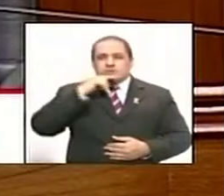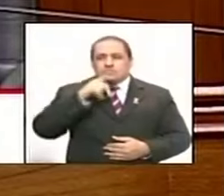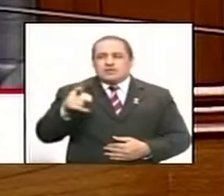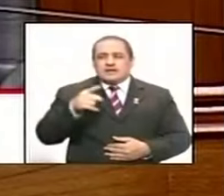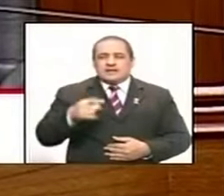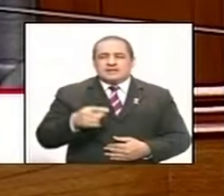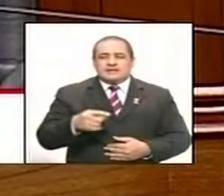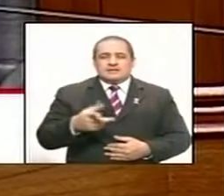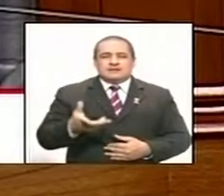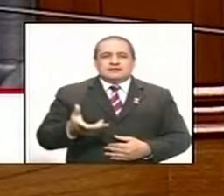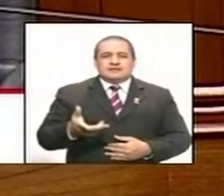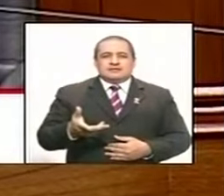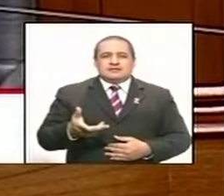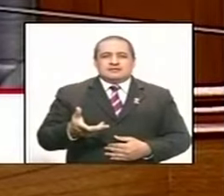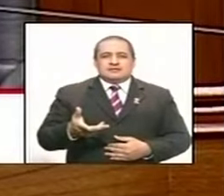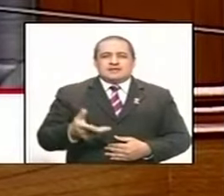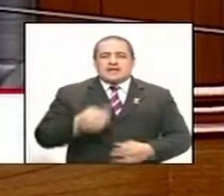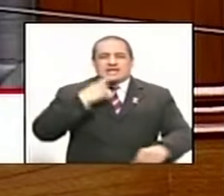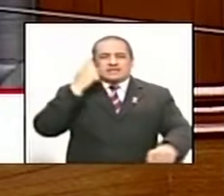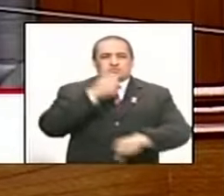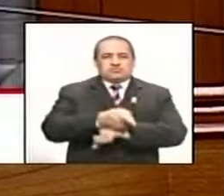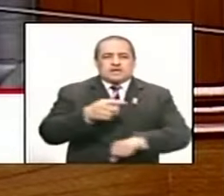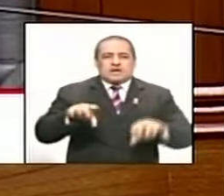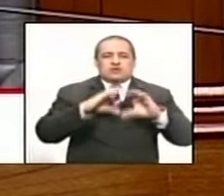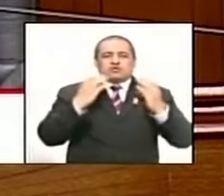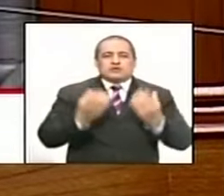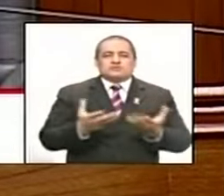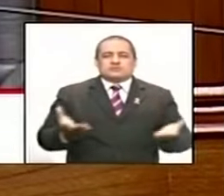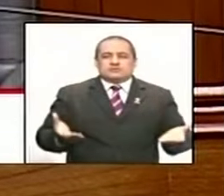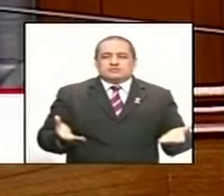atrevió a denunciar al Congreso,